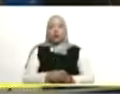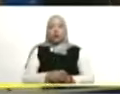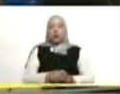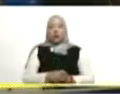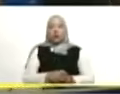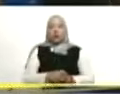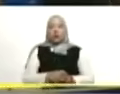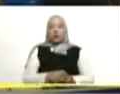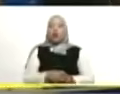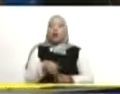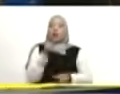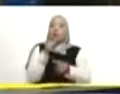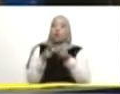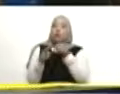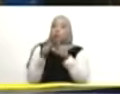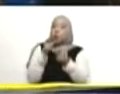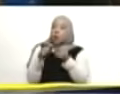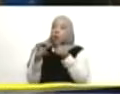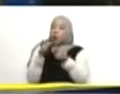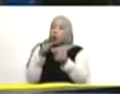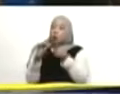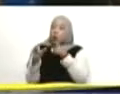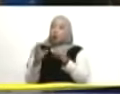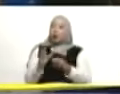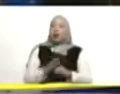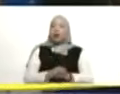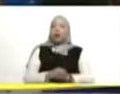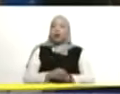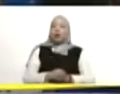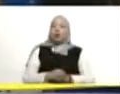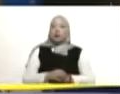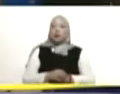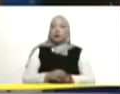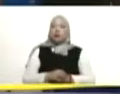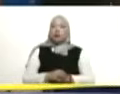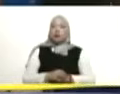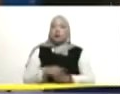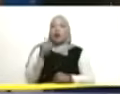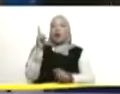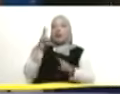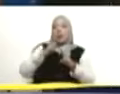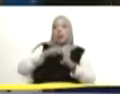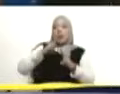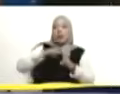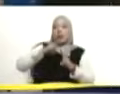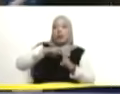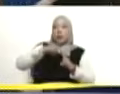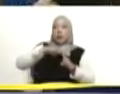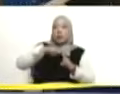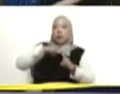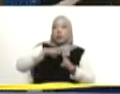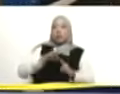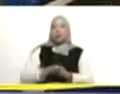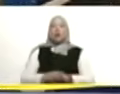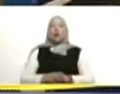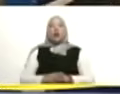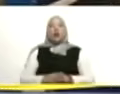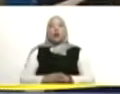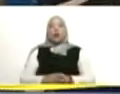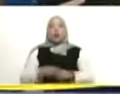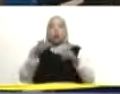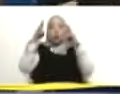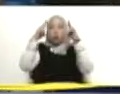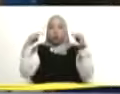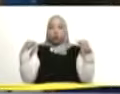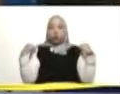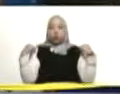de consulta. Grecia viene del Táchira, Grecia fue monja,